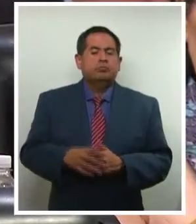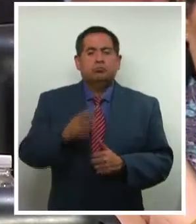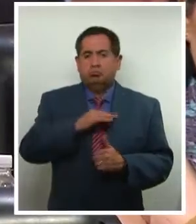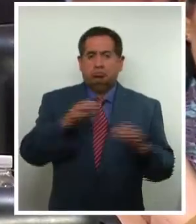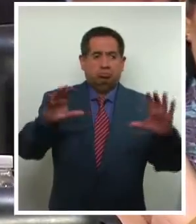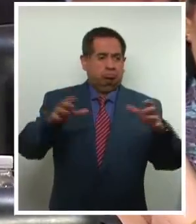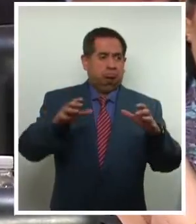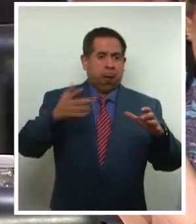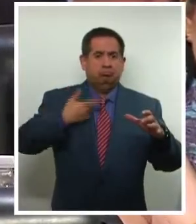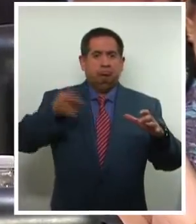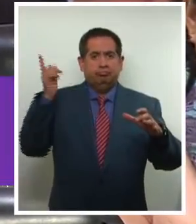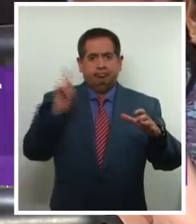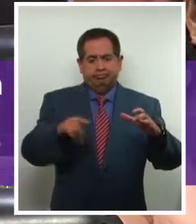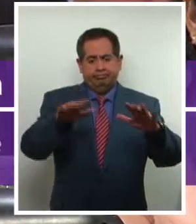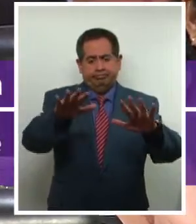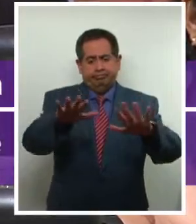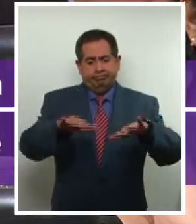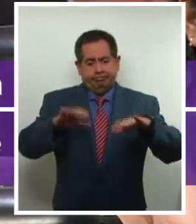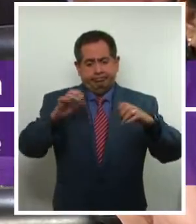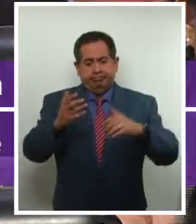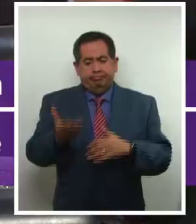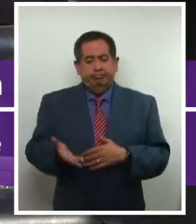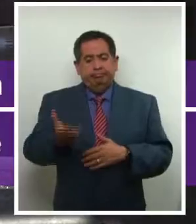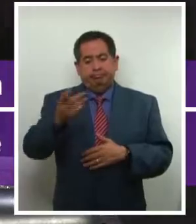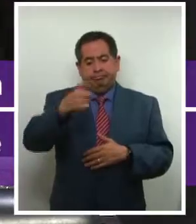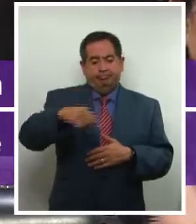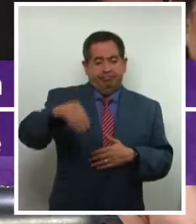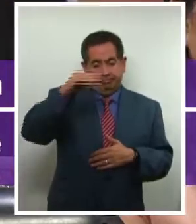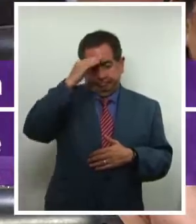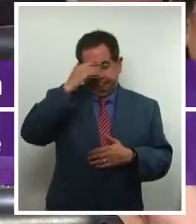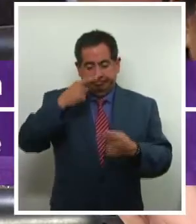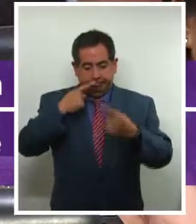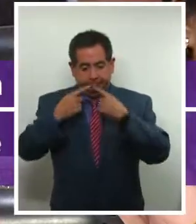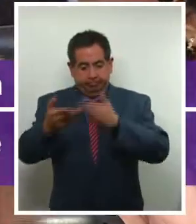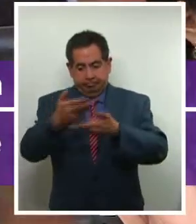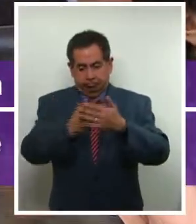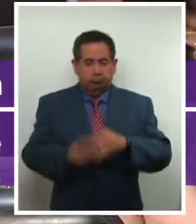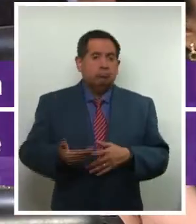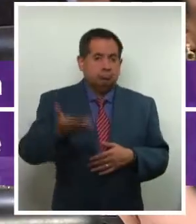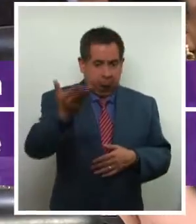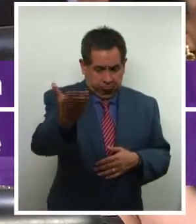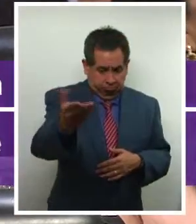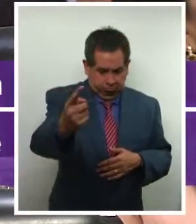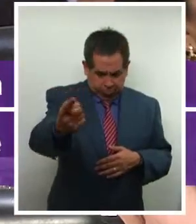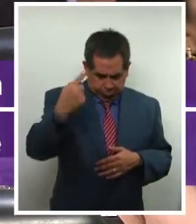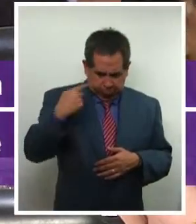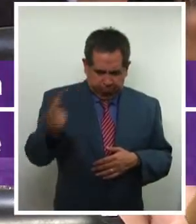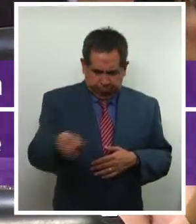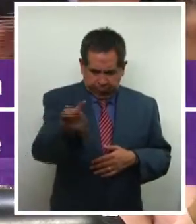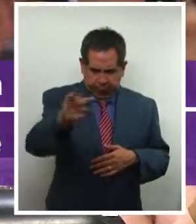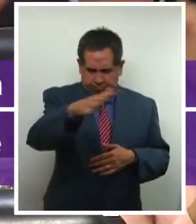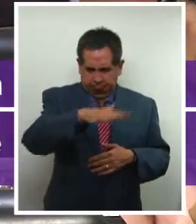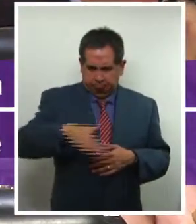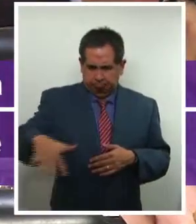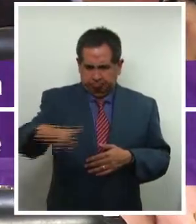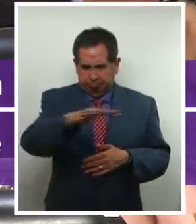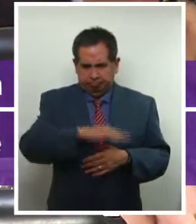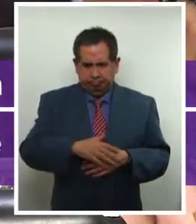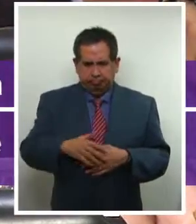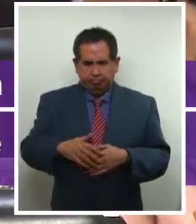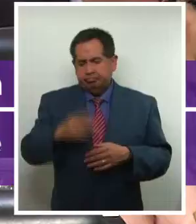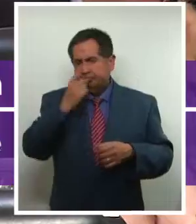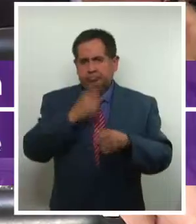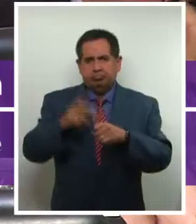señor presidente, poner a consideración de la Asamblea, y se lo pido. En todo caso, si votan en